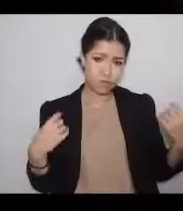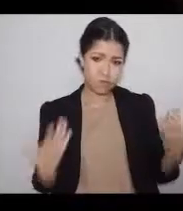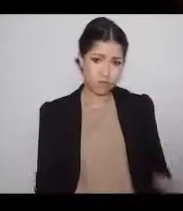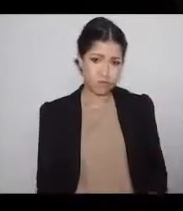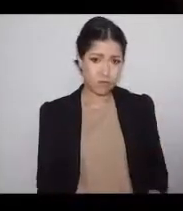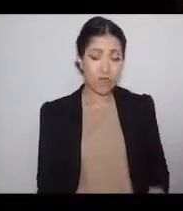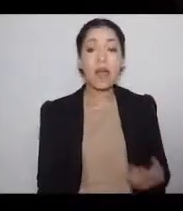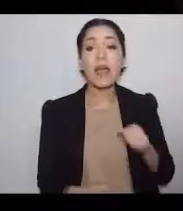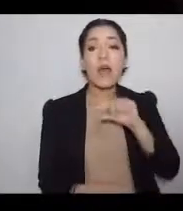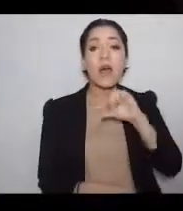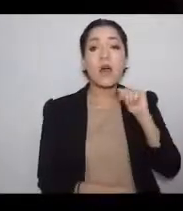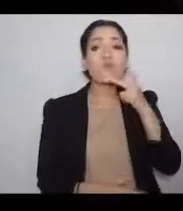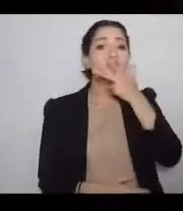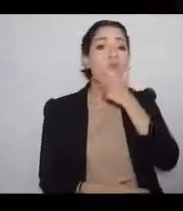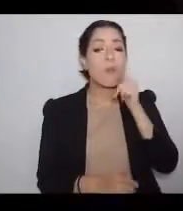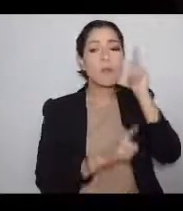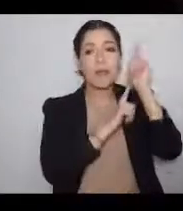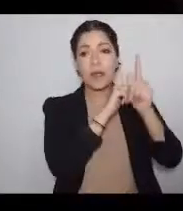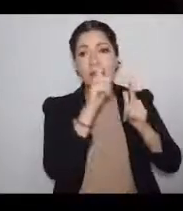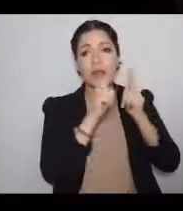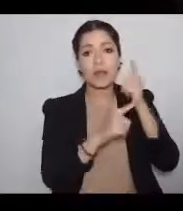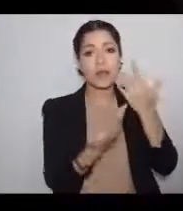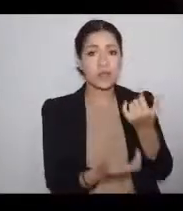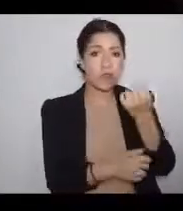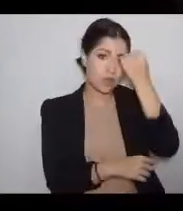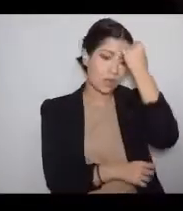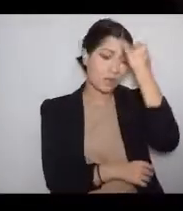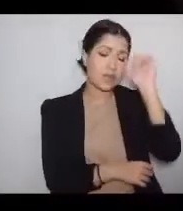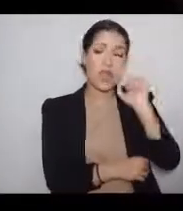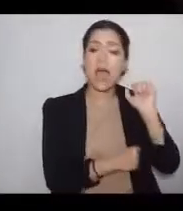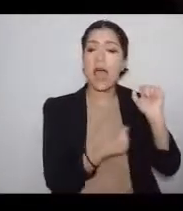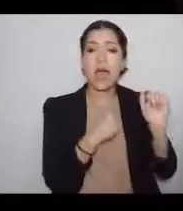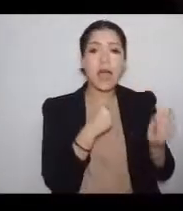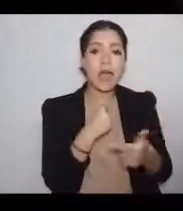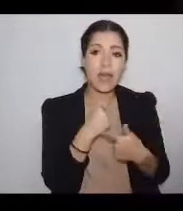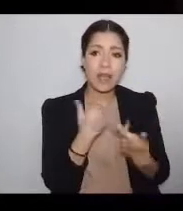Los griegos inventaron algo que te podría resultar útil. Se llama